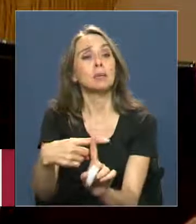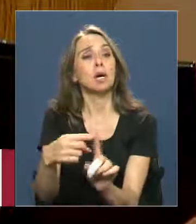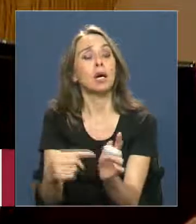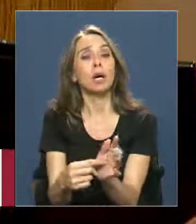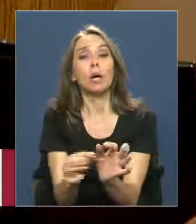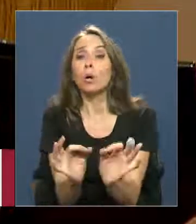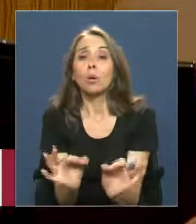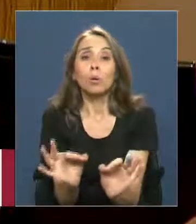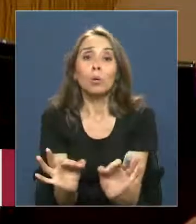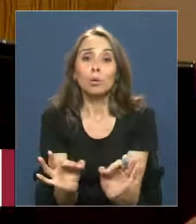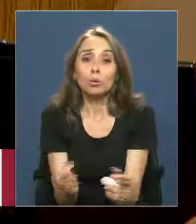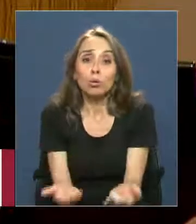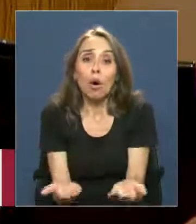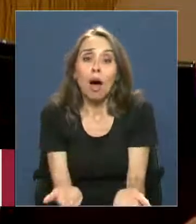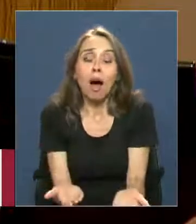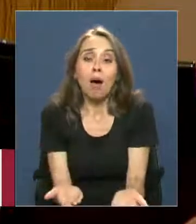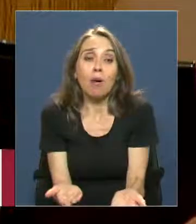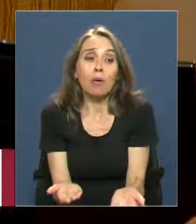procedente que